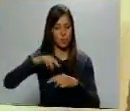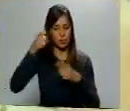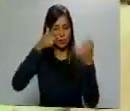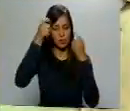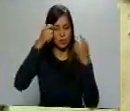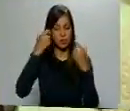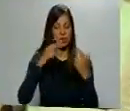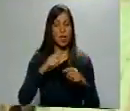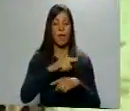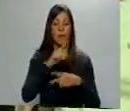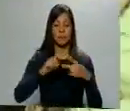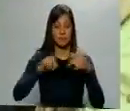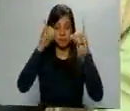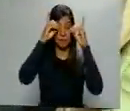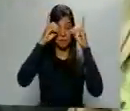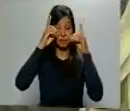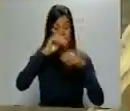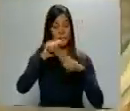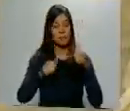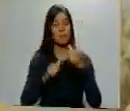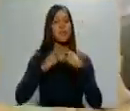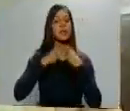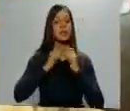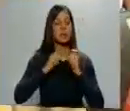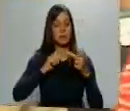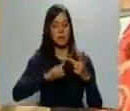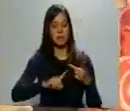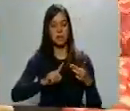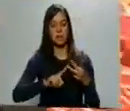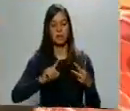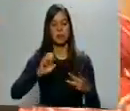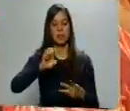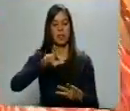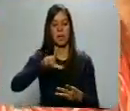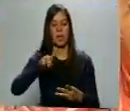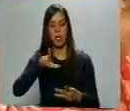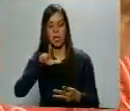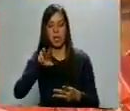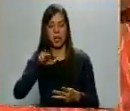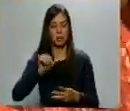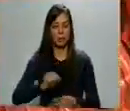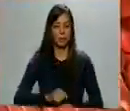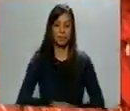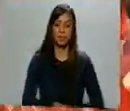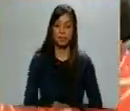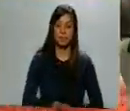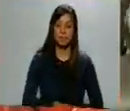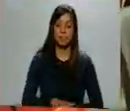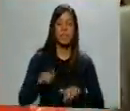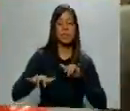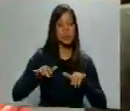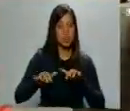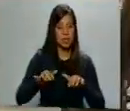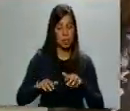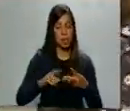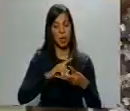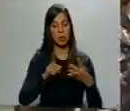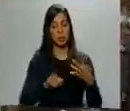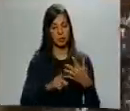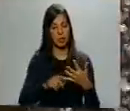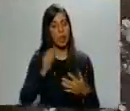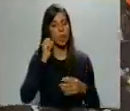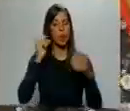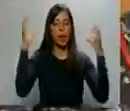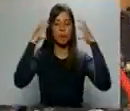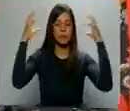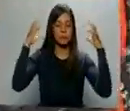Ituri, primer vicepresidente. Elvis Amoroso, segundo vicepresidente. Compatriotas, secretario y subsecretaria, Fidel Vázquez y